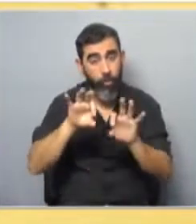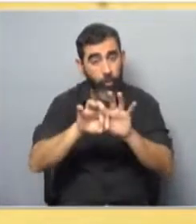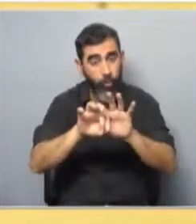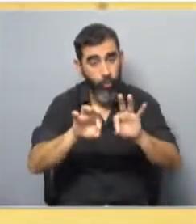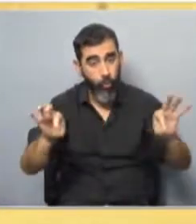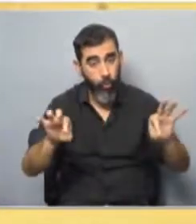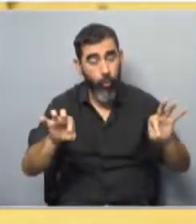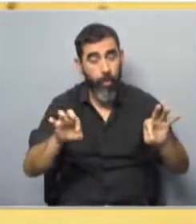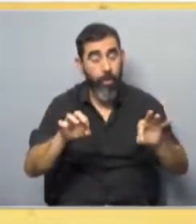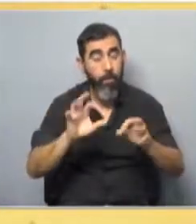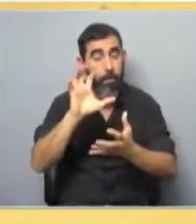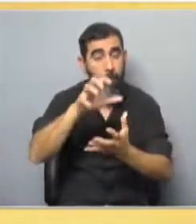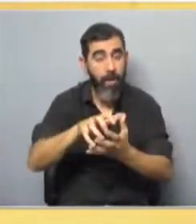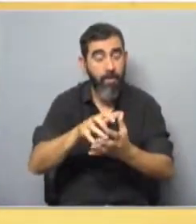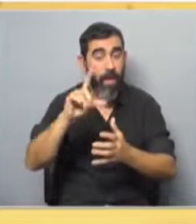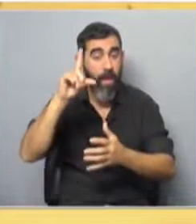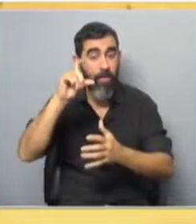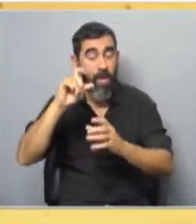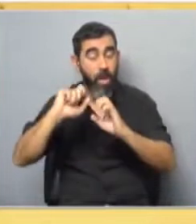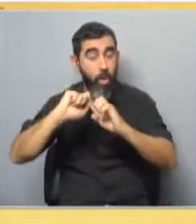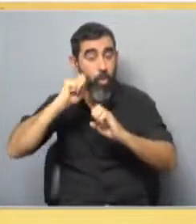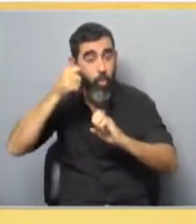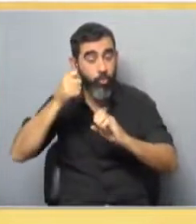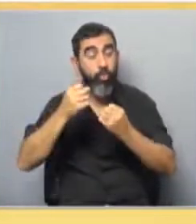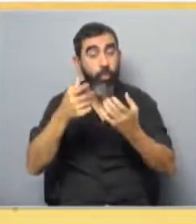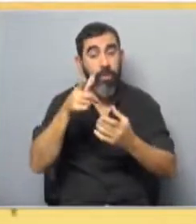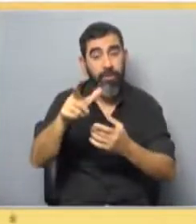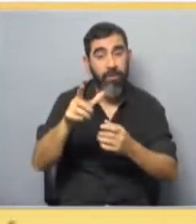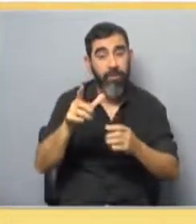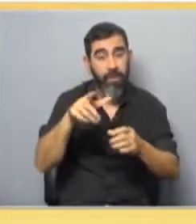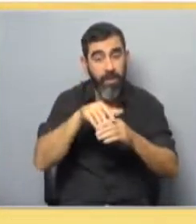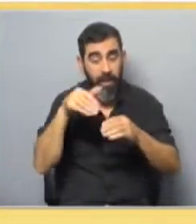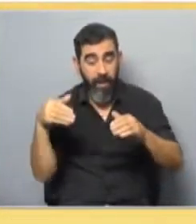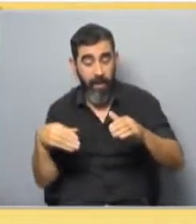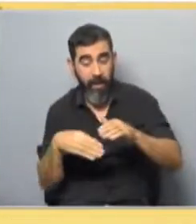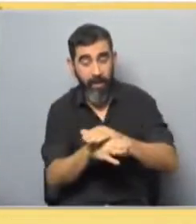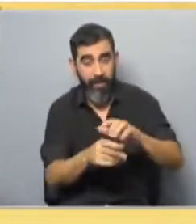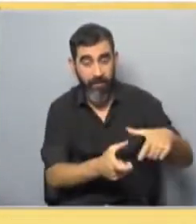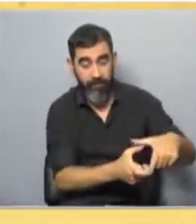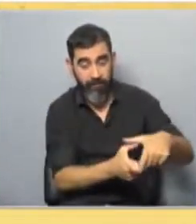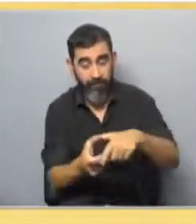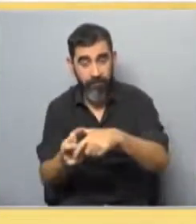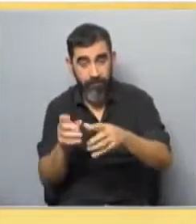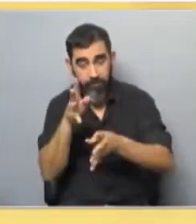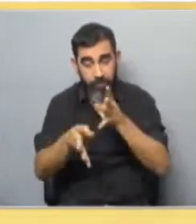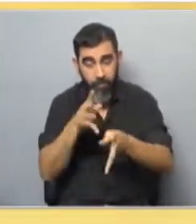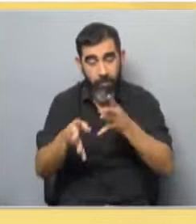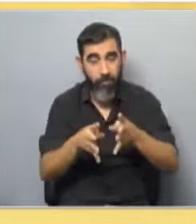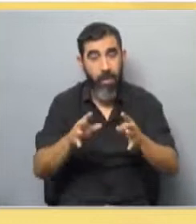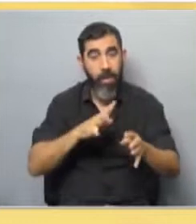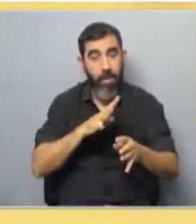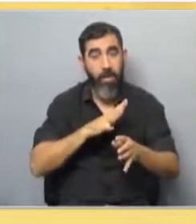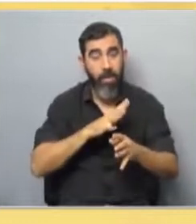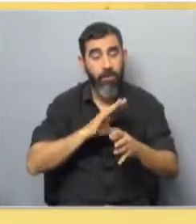plantas de potabilización hidroeléctricas, ya que al ser mejillón las larvas ingresan en los diferentes sistemas hidráulicos y empiezan a generar lo que se